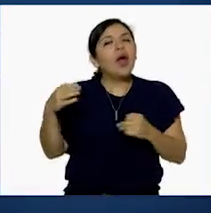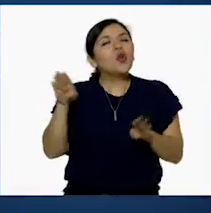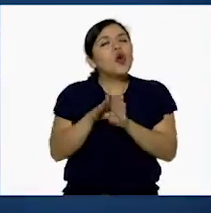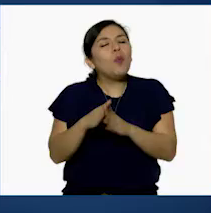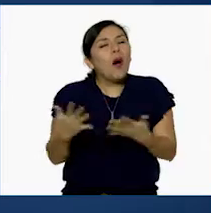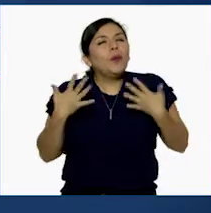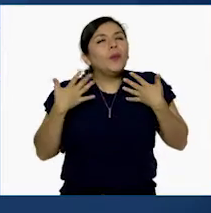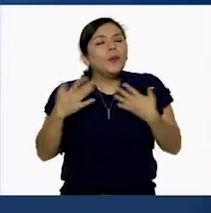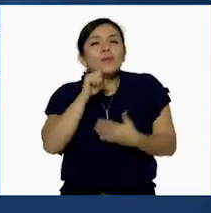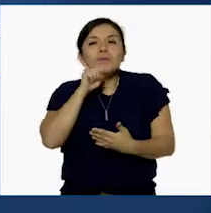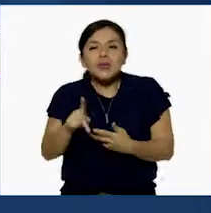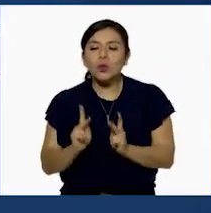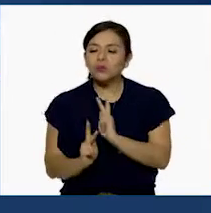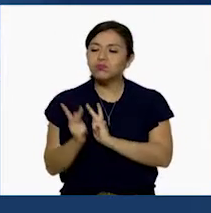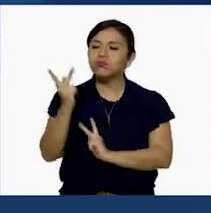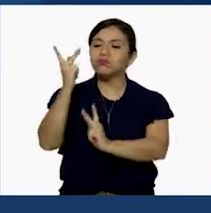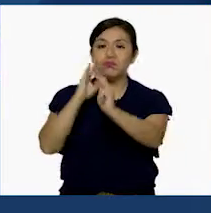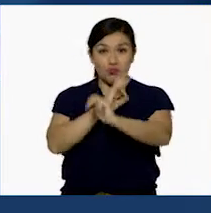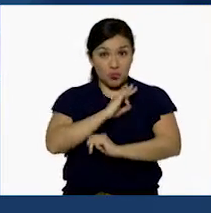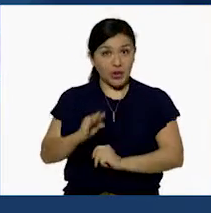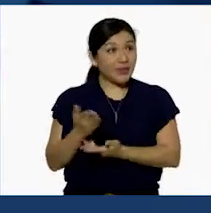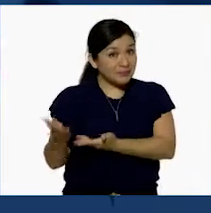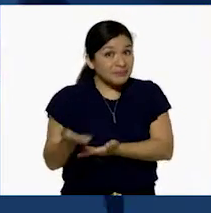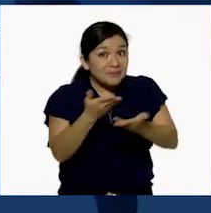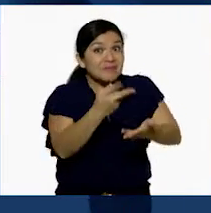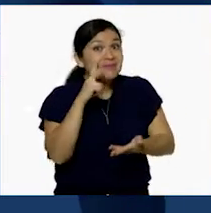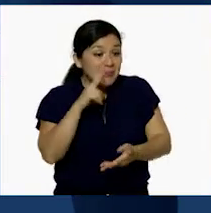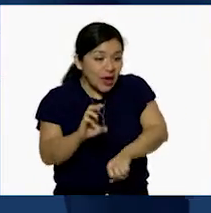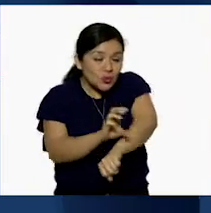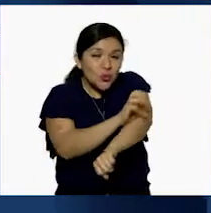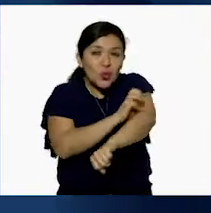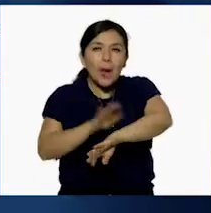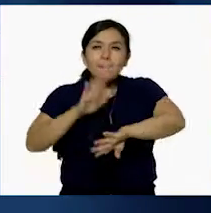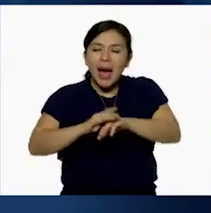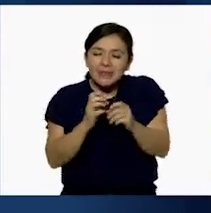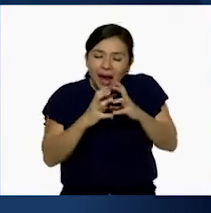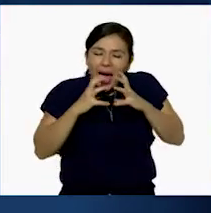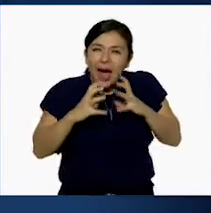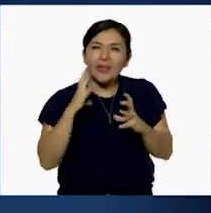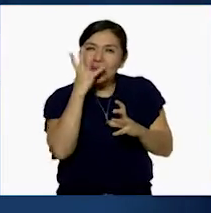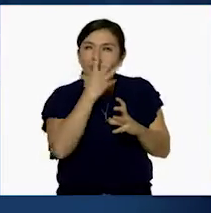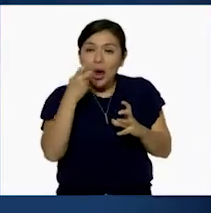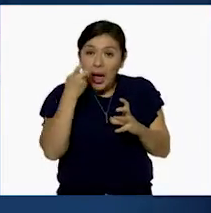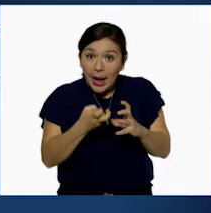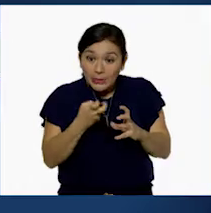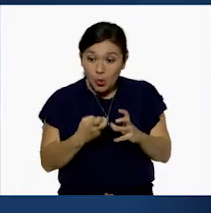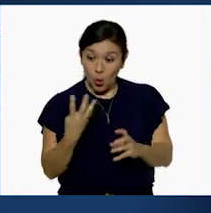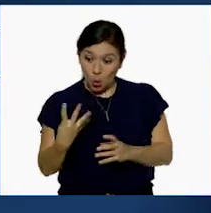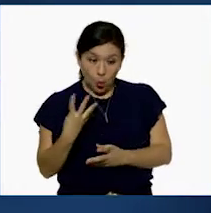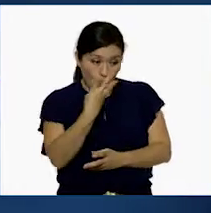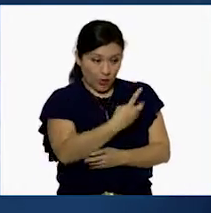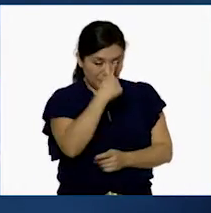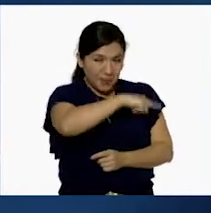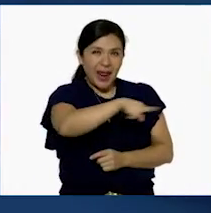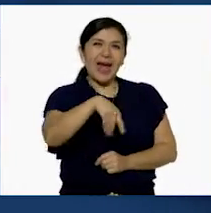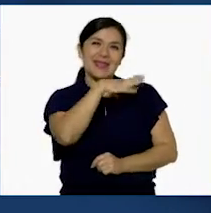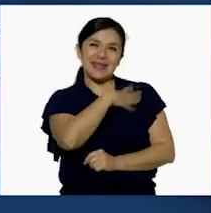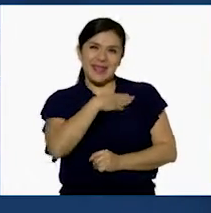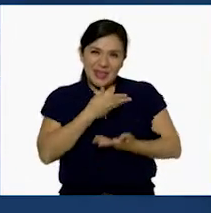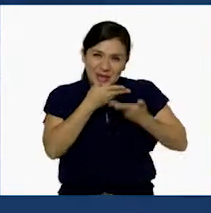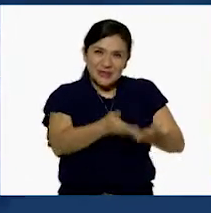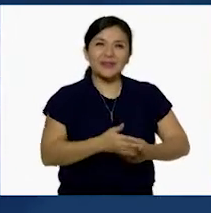temperatura. He ahí para ti, mujer, el melocotón más grande, y estos 4 para vosotros, hijos